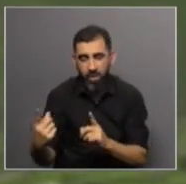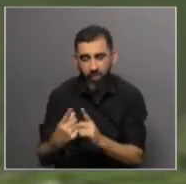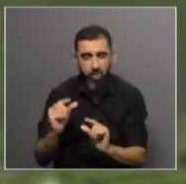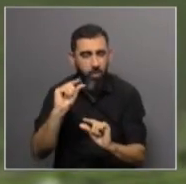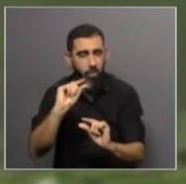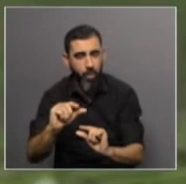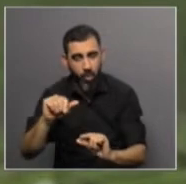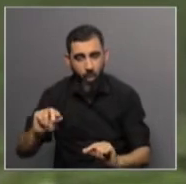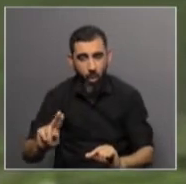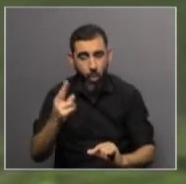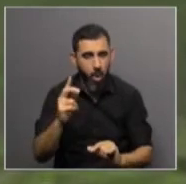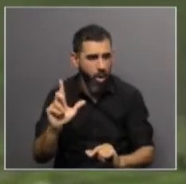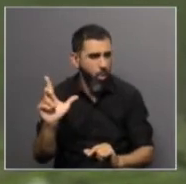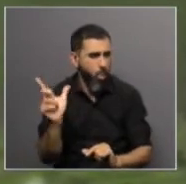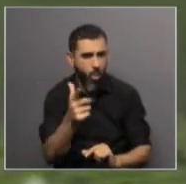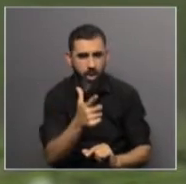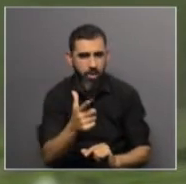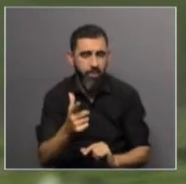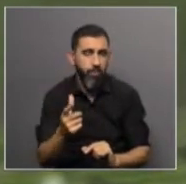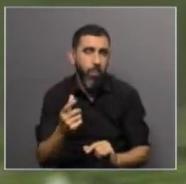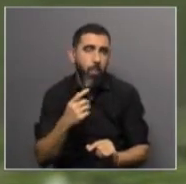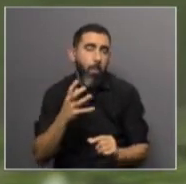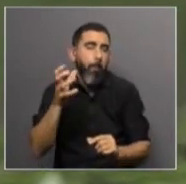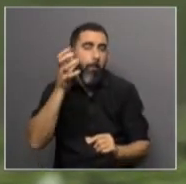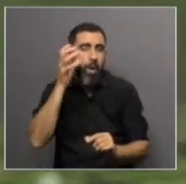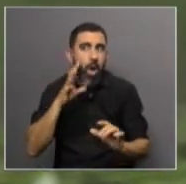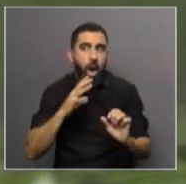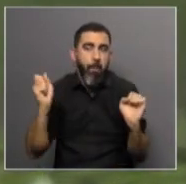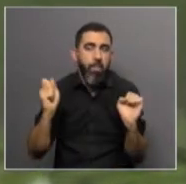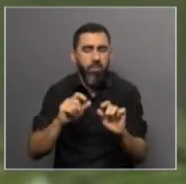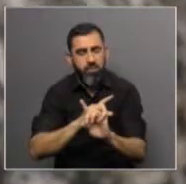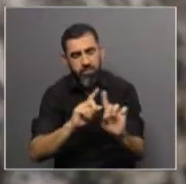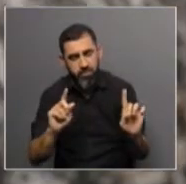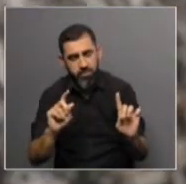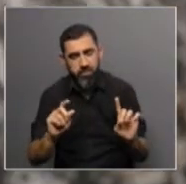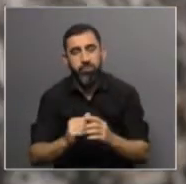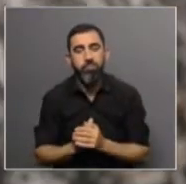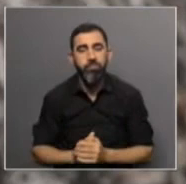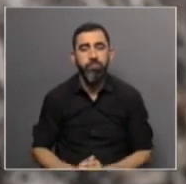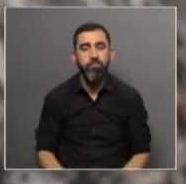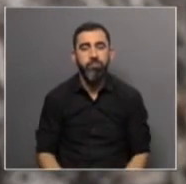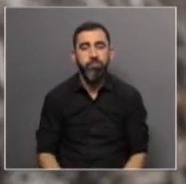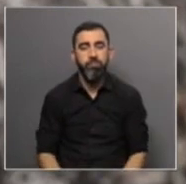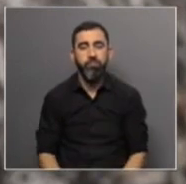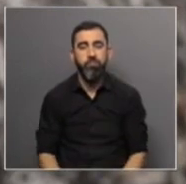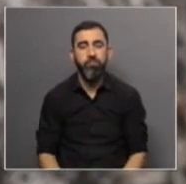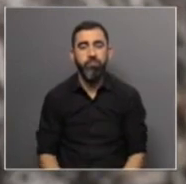bajos y en Uruguay no se registran casos como para que se genere como una alarma para eso.